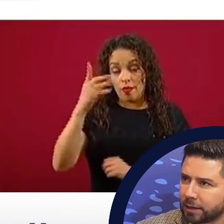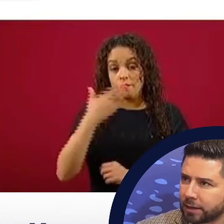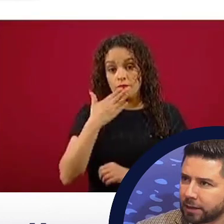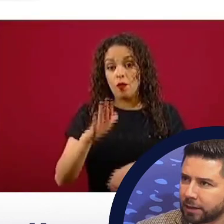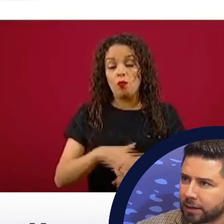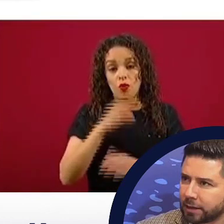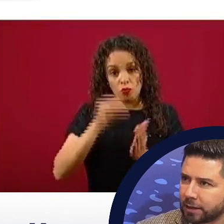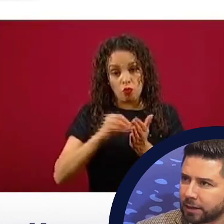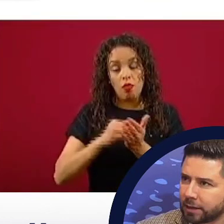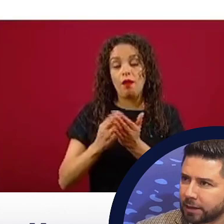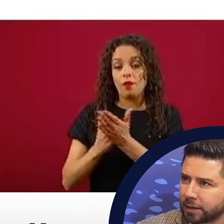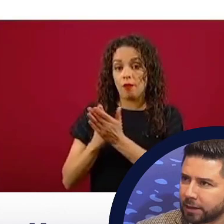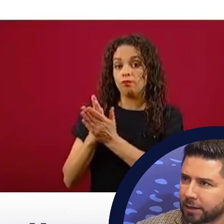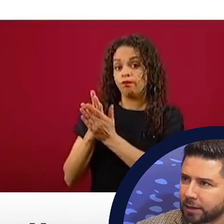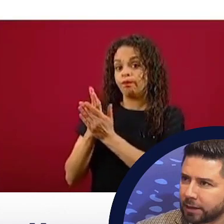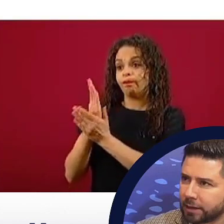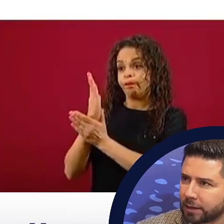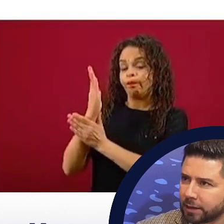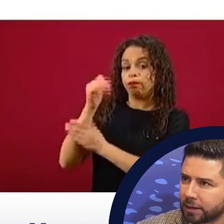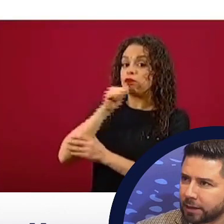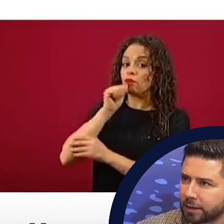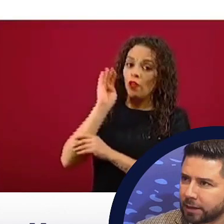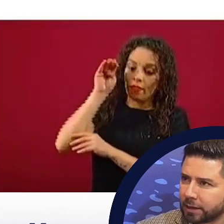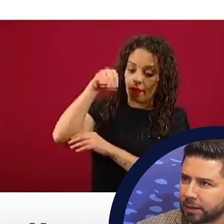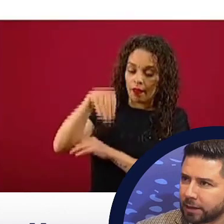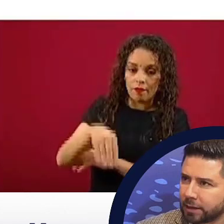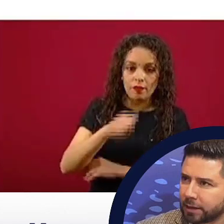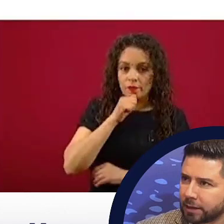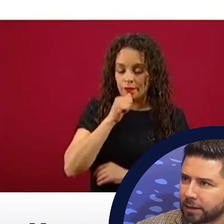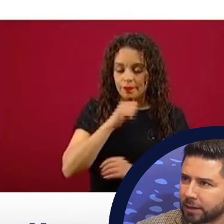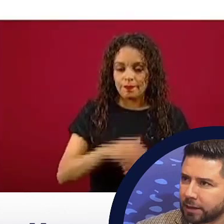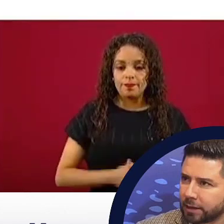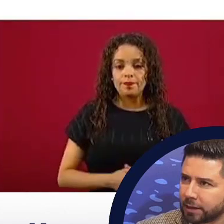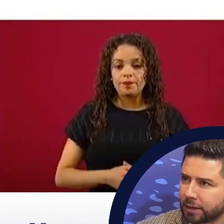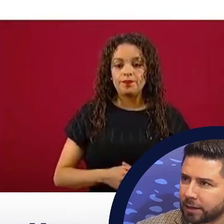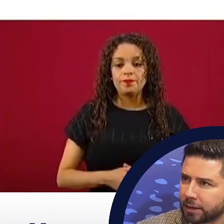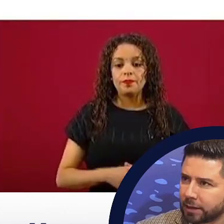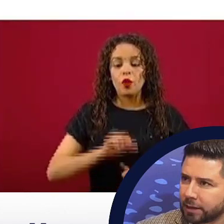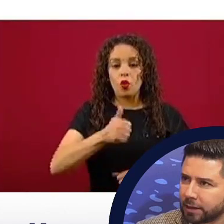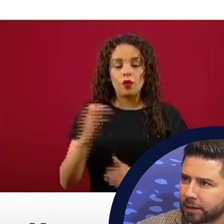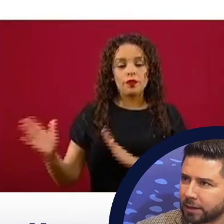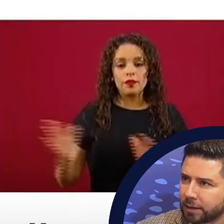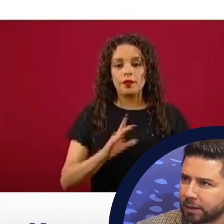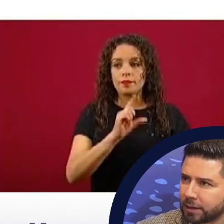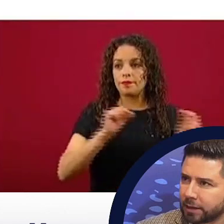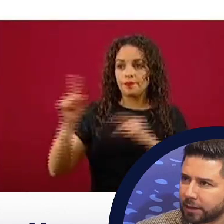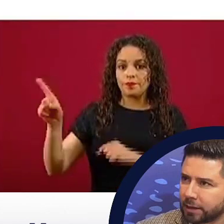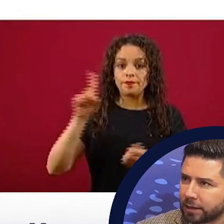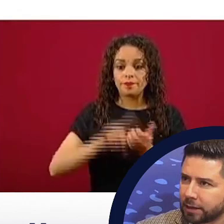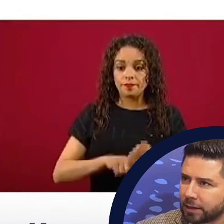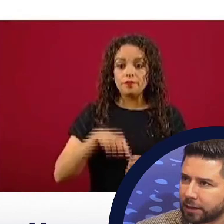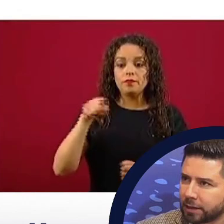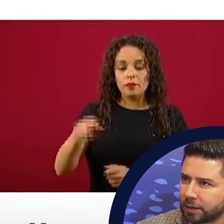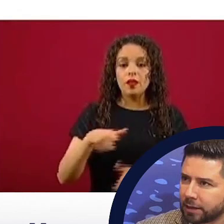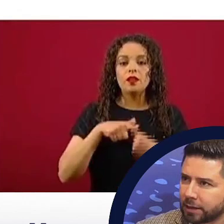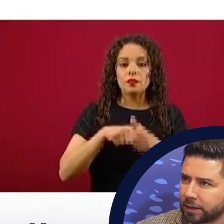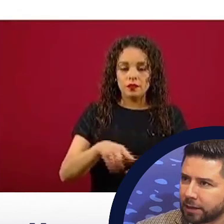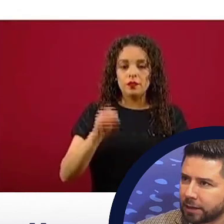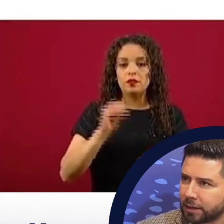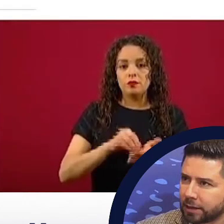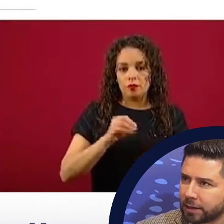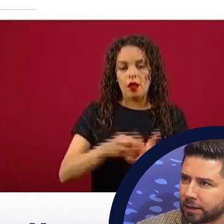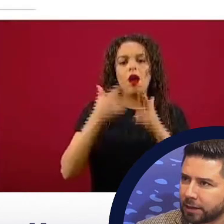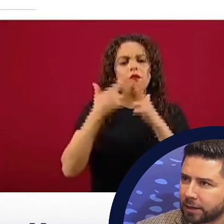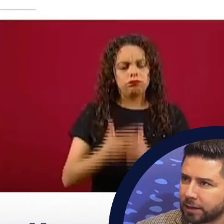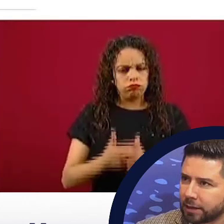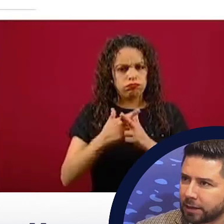encontramos tenemos que cooperar con las directrices de los centros de trabajo, de los restaurantes, de las disposiciones